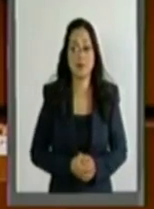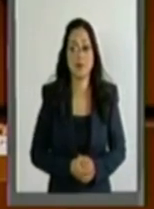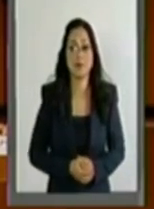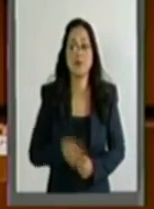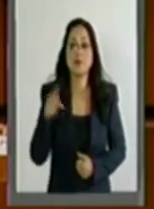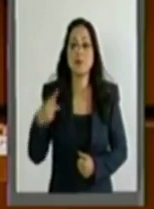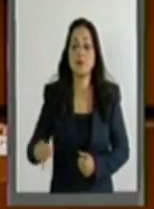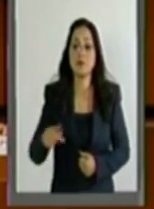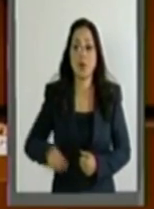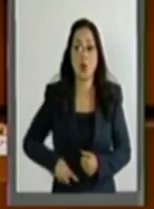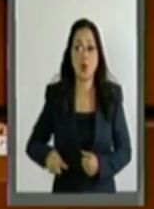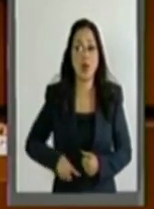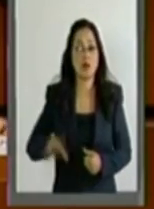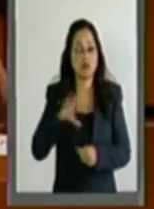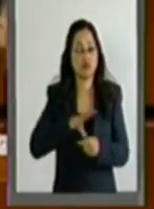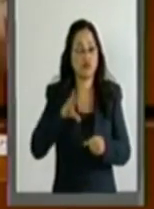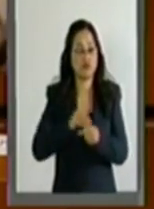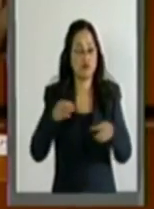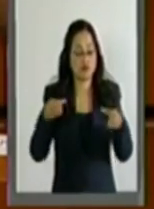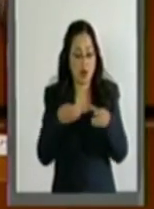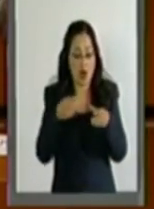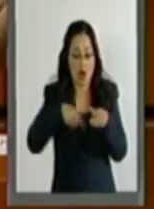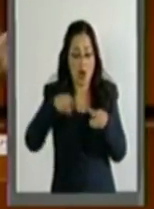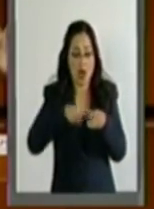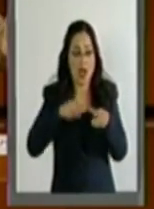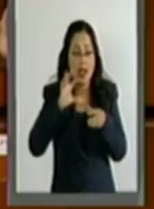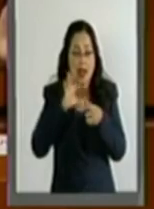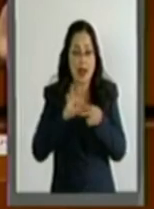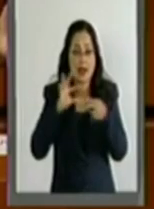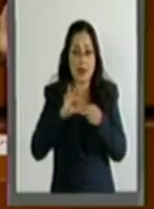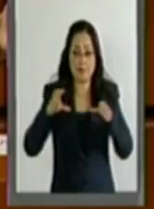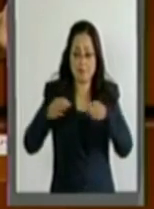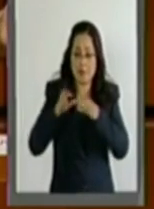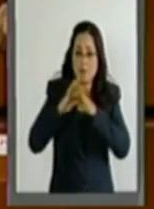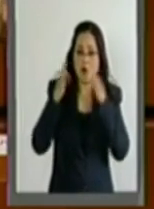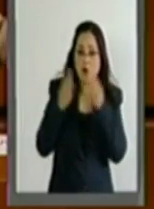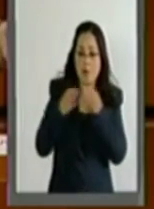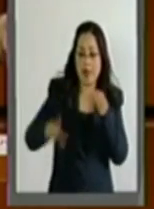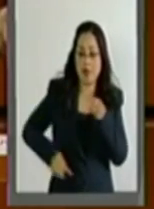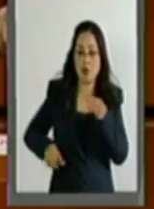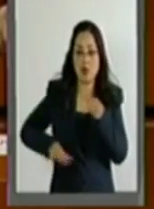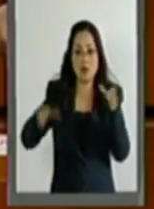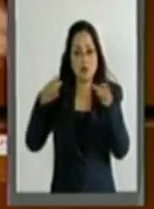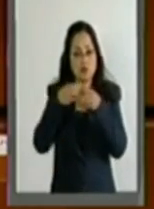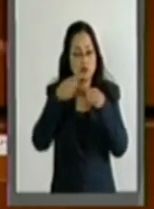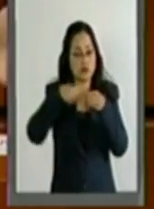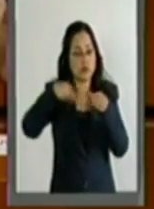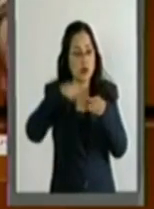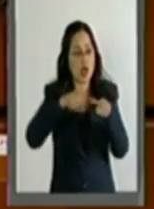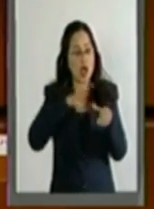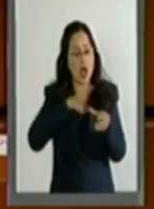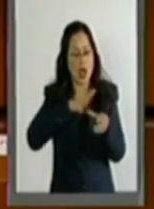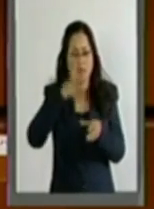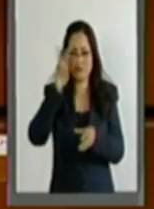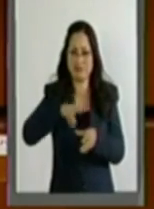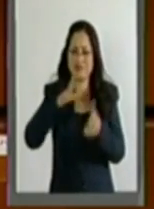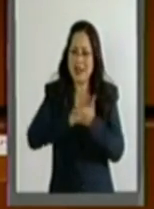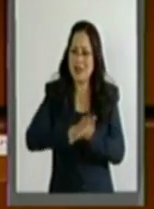el gobierno en su conjunto, hablando de su integración orgánica, tiene una inmensa